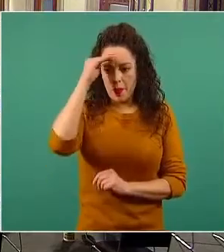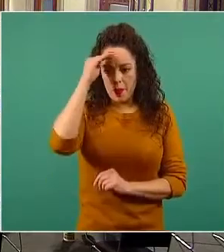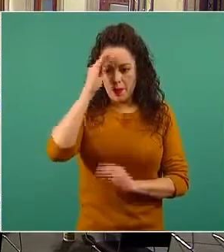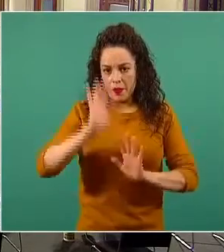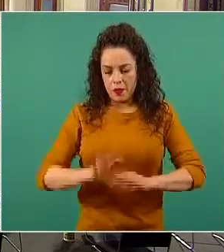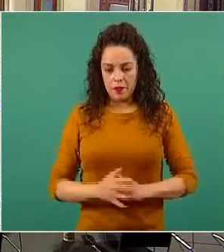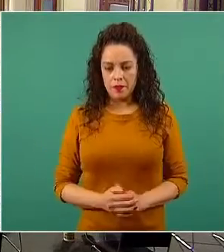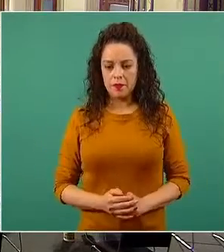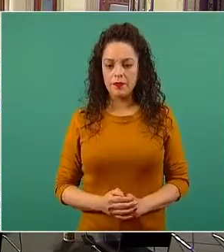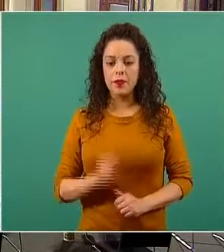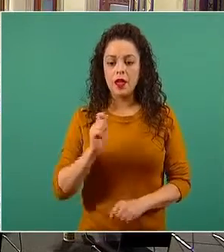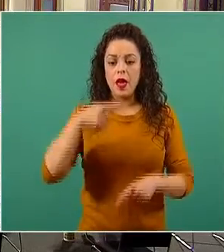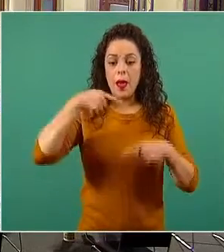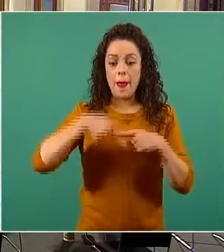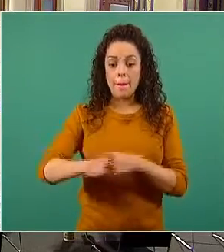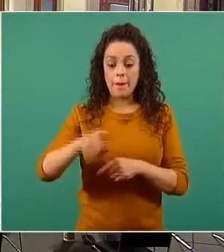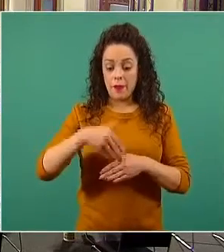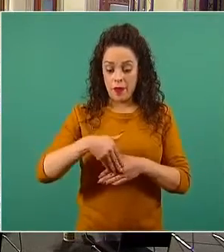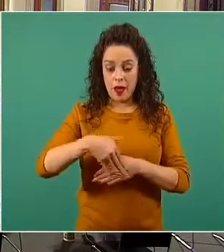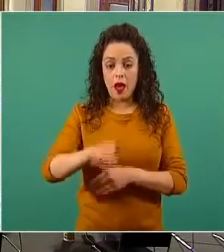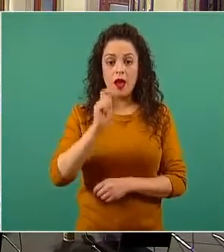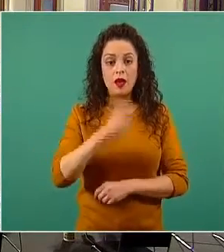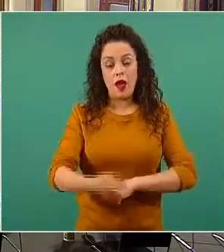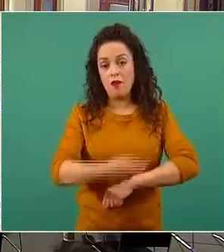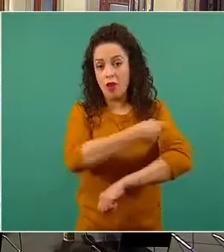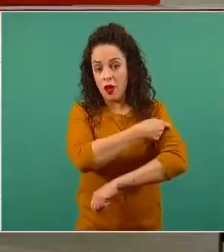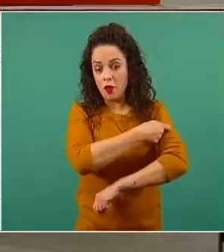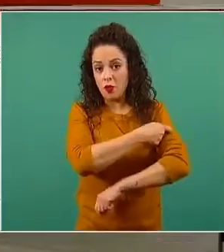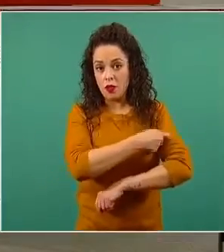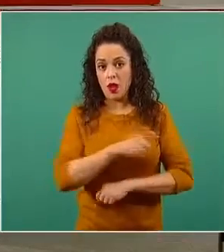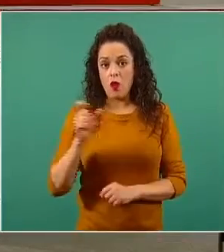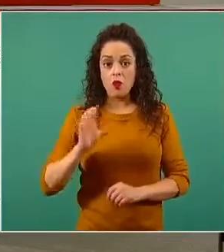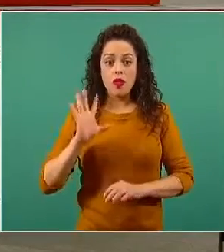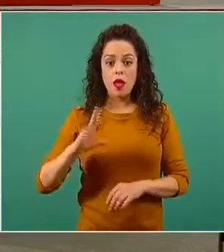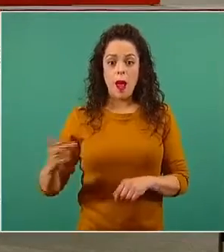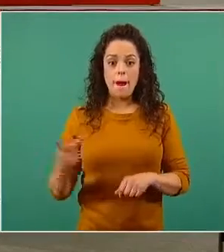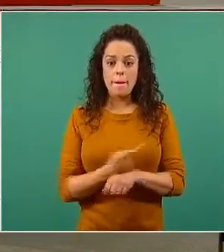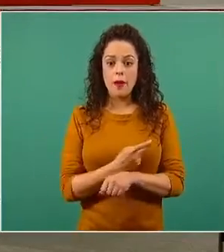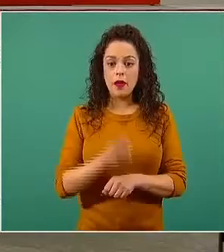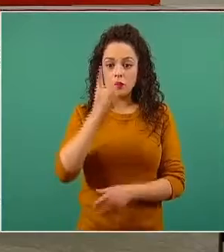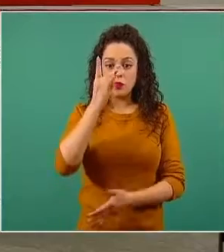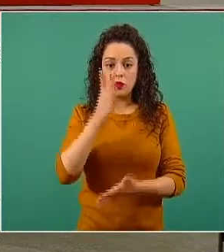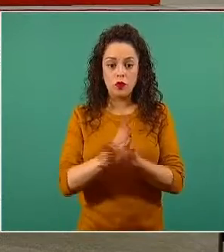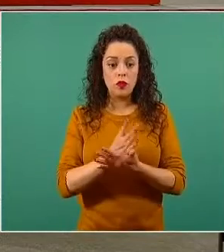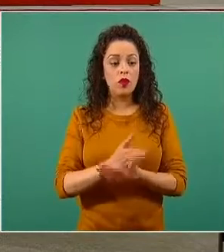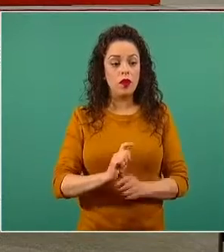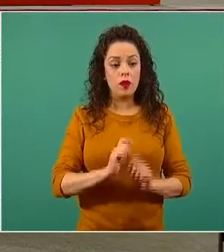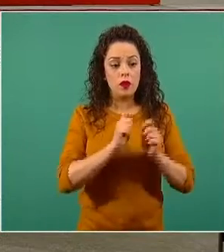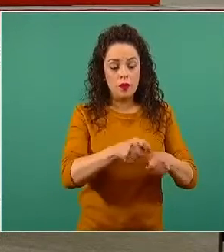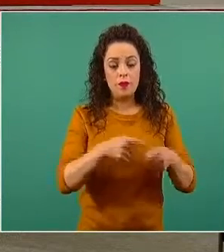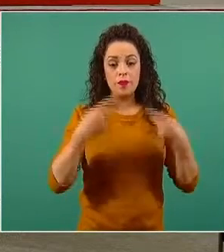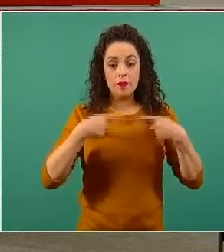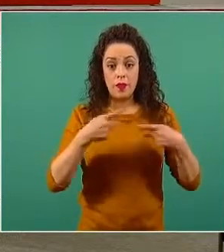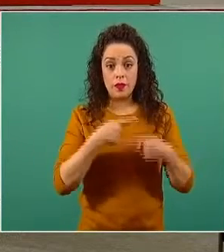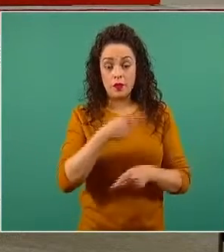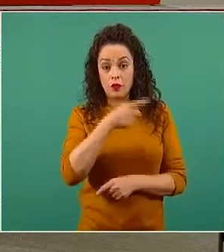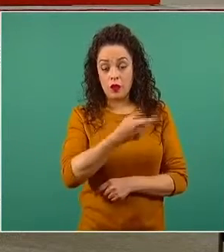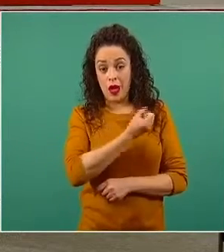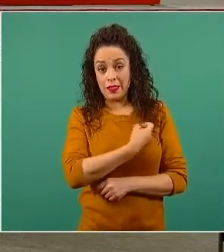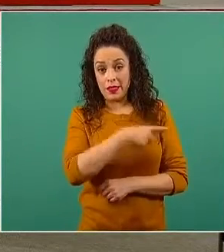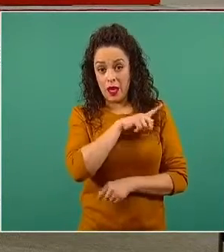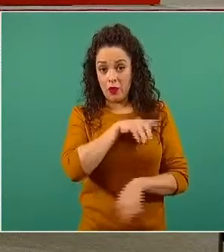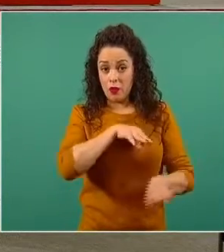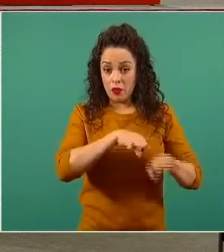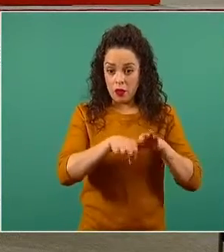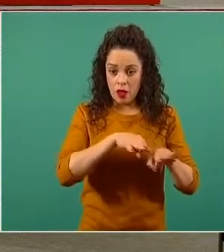arrancamos el inicio de la vacunación, una vez que pasamos de solamente personal de salud a población que no tiene